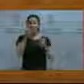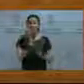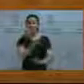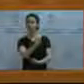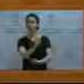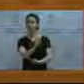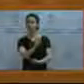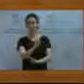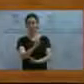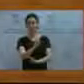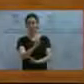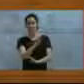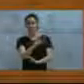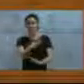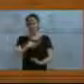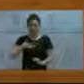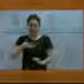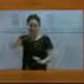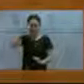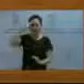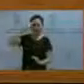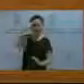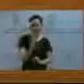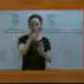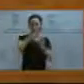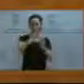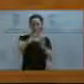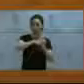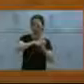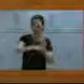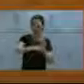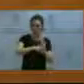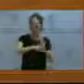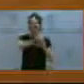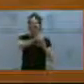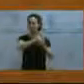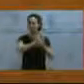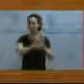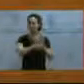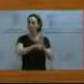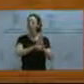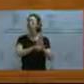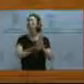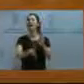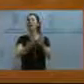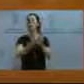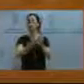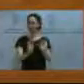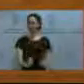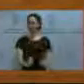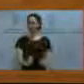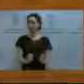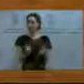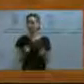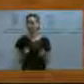guardar el más absoluto respeto a las normas que forman parte de nuestro ordenamiento jurídico. El golpe